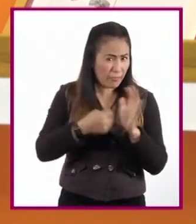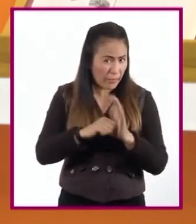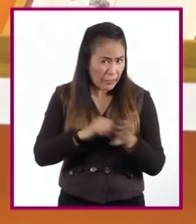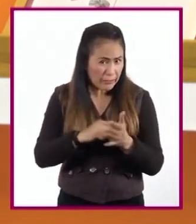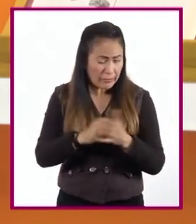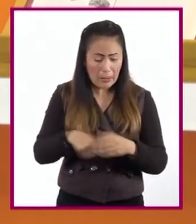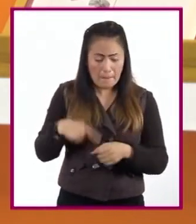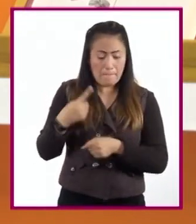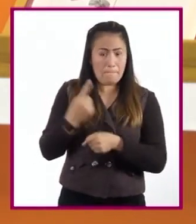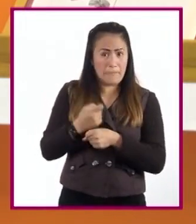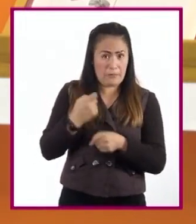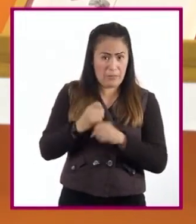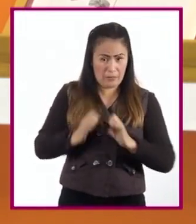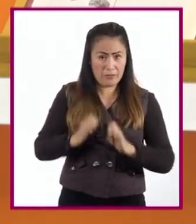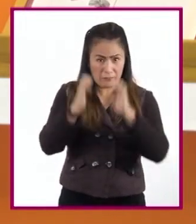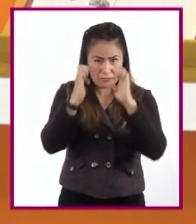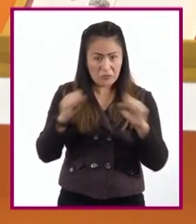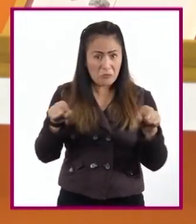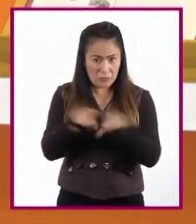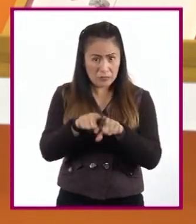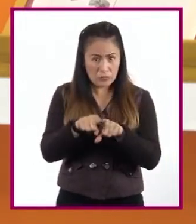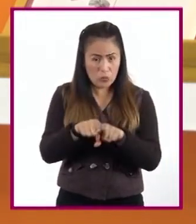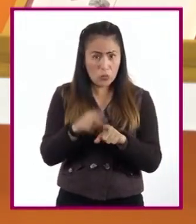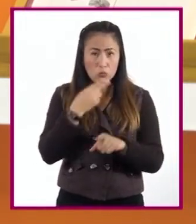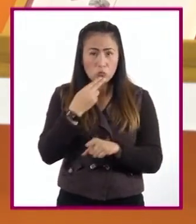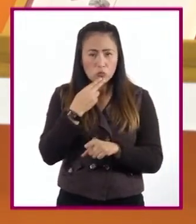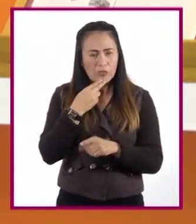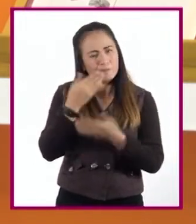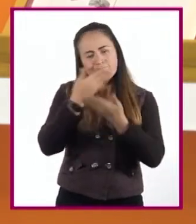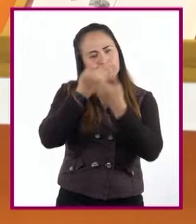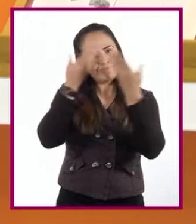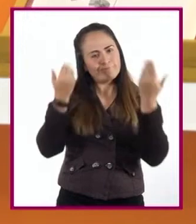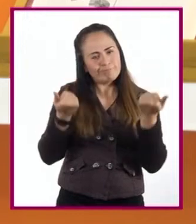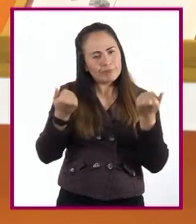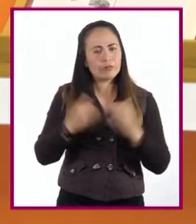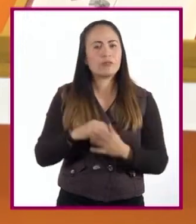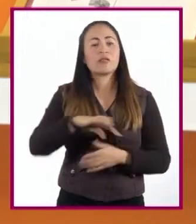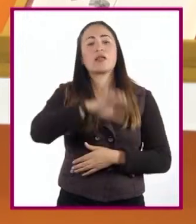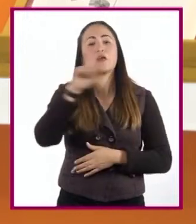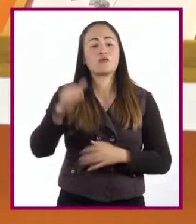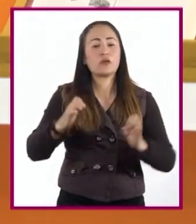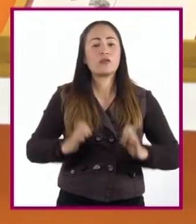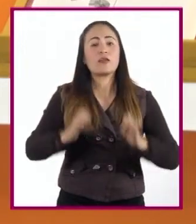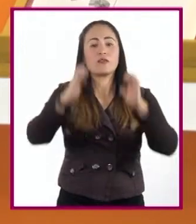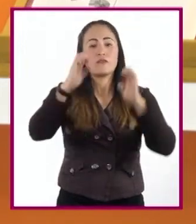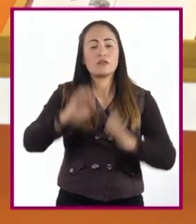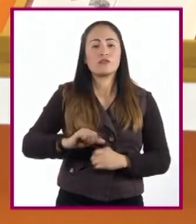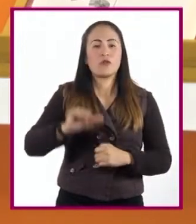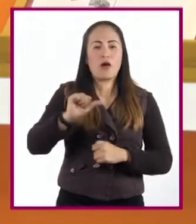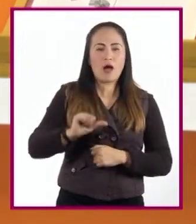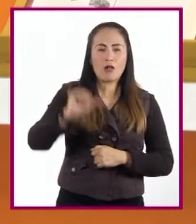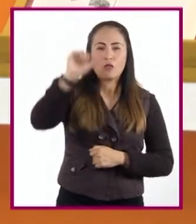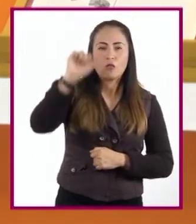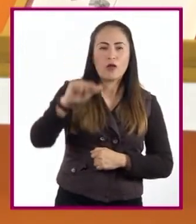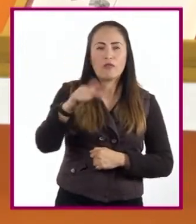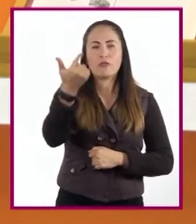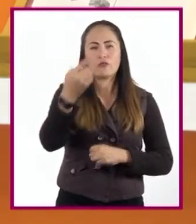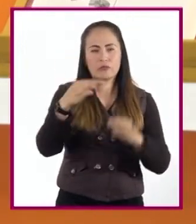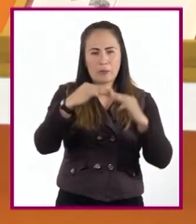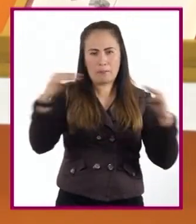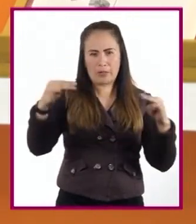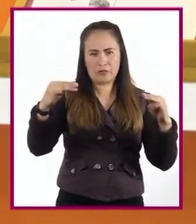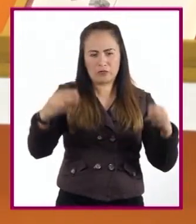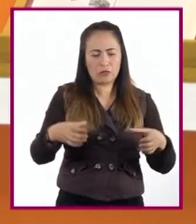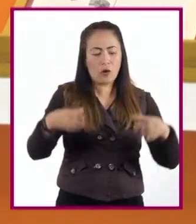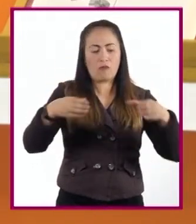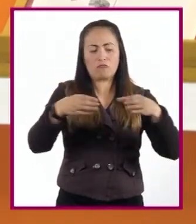primera etapa del edificio. El edificio alcanzó 12 metros de altura y tenía un diámetro en la base